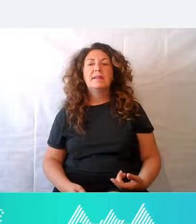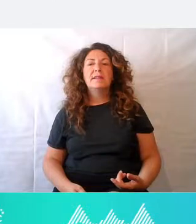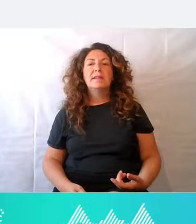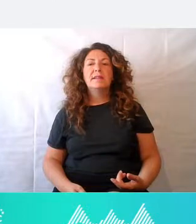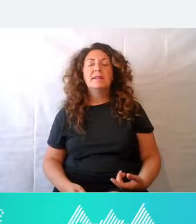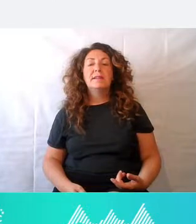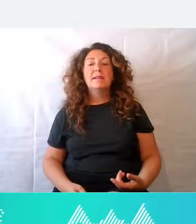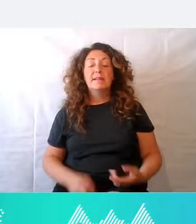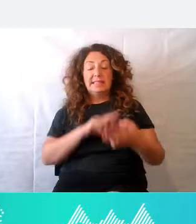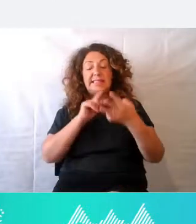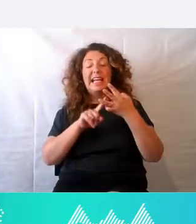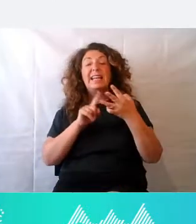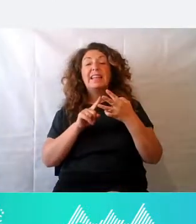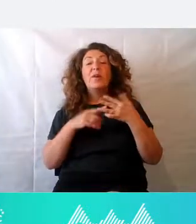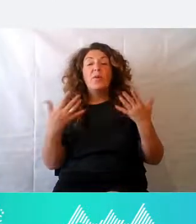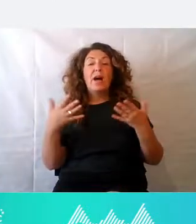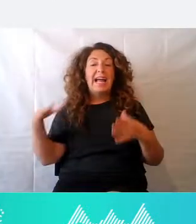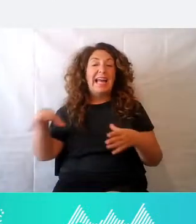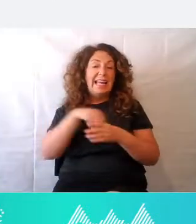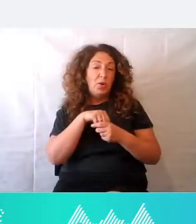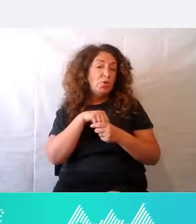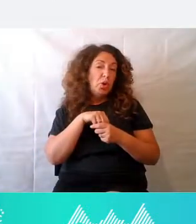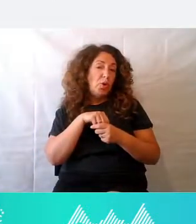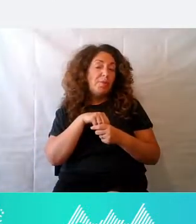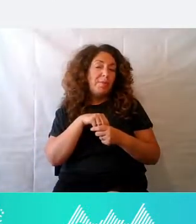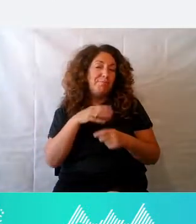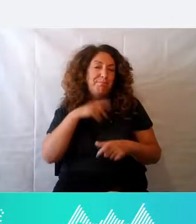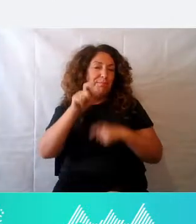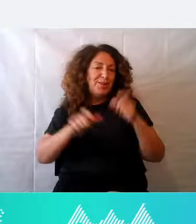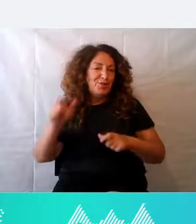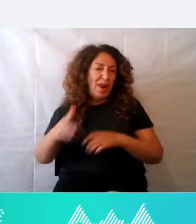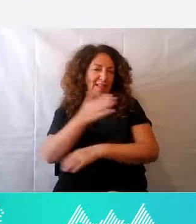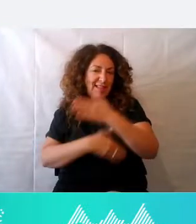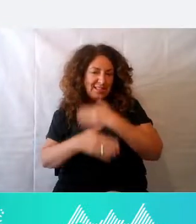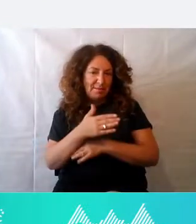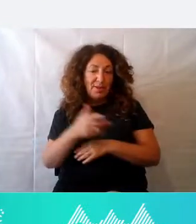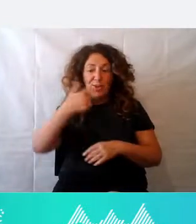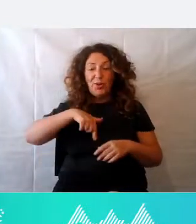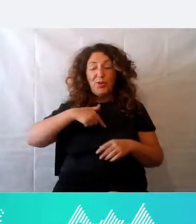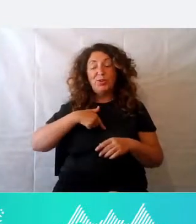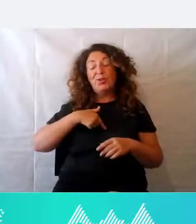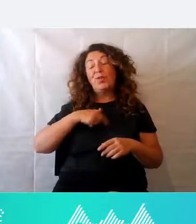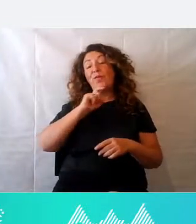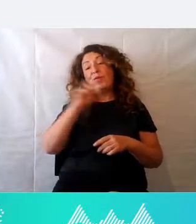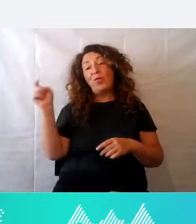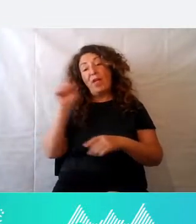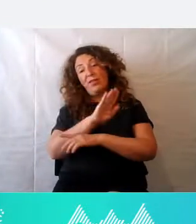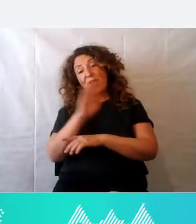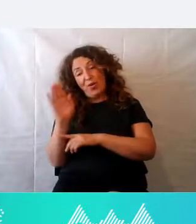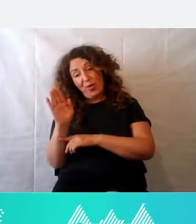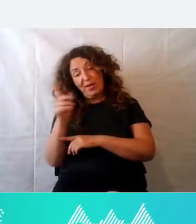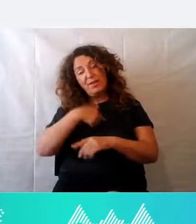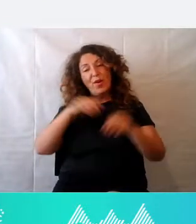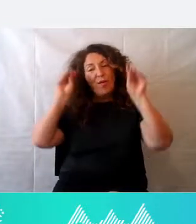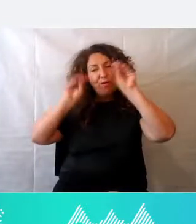es la inclusión laboral de las personas con discapacidad nuevamente trabajamos aquí con 11 y fundación once para formar a las personas con